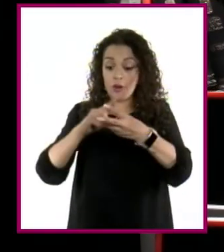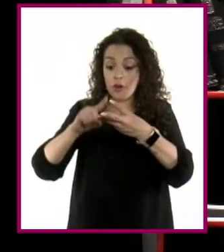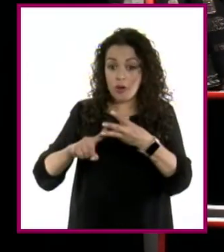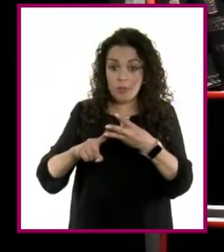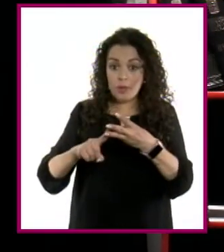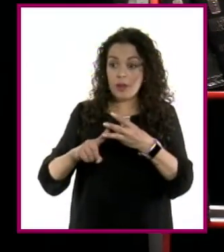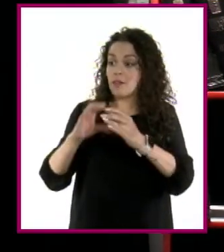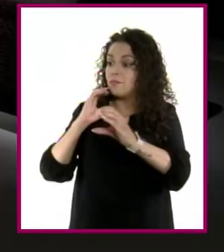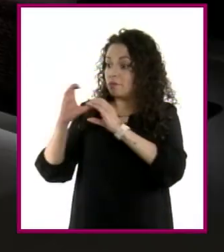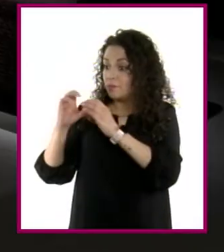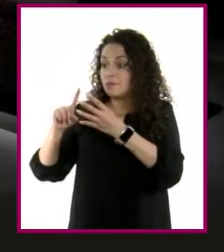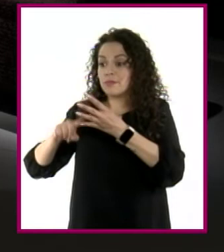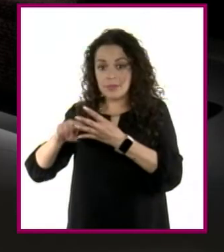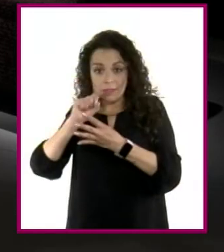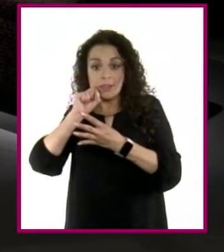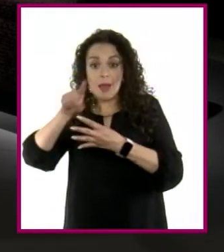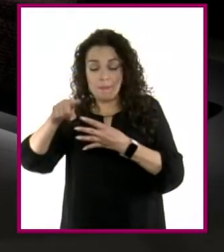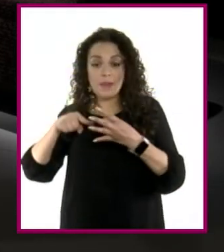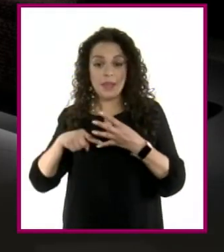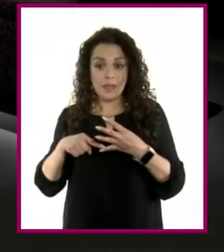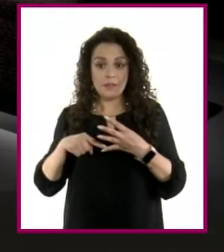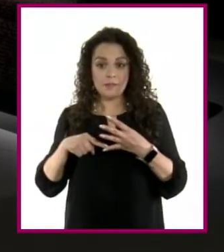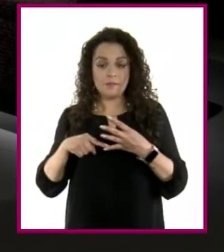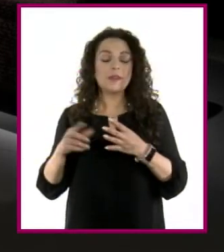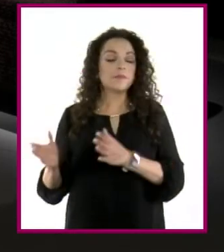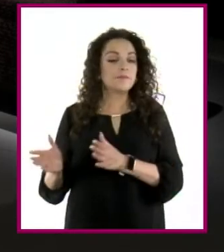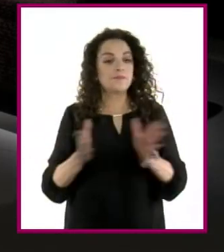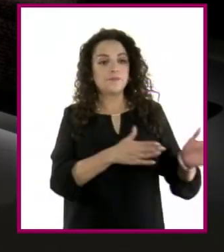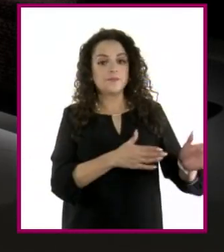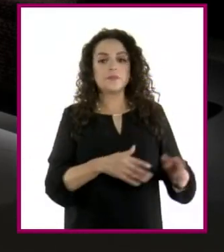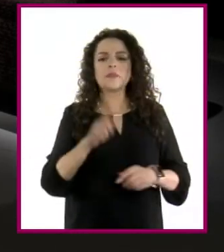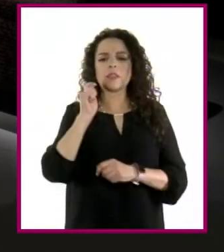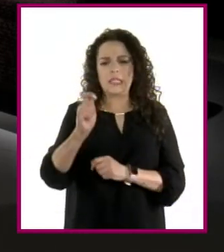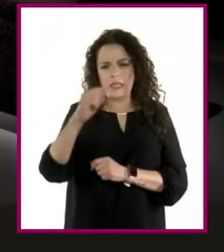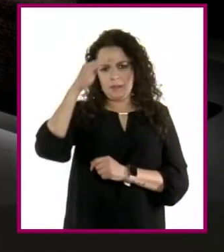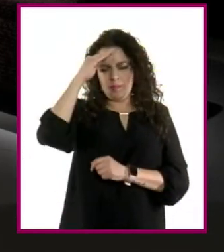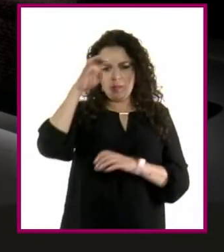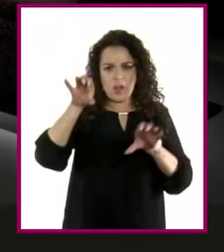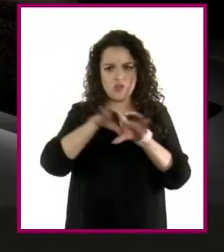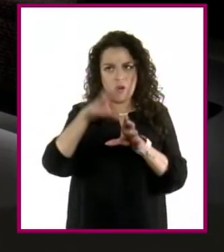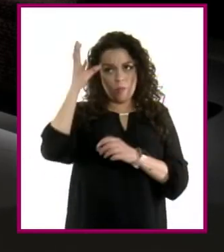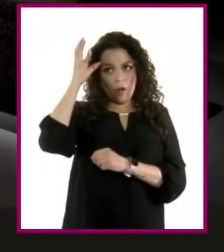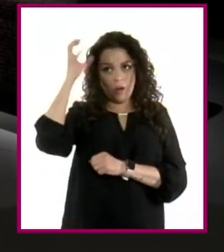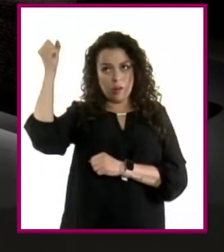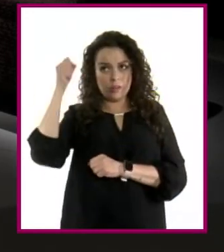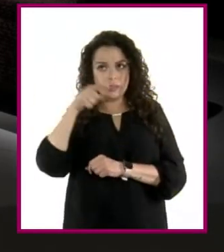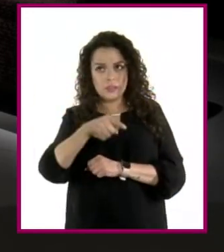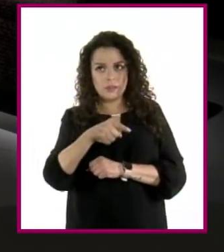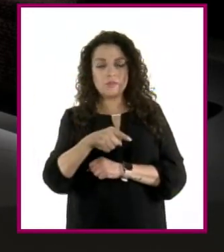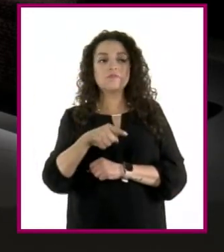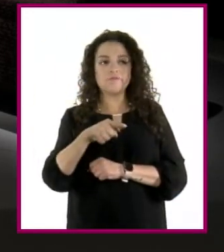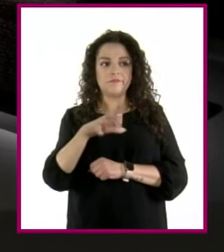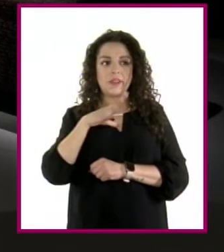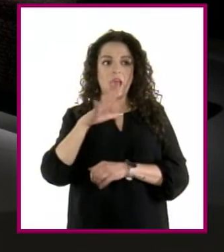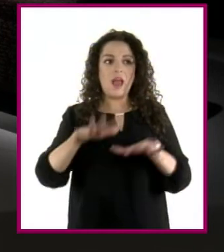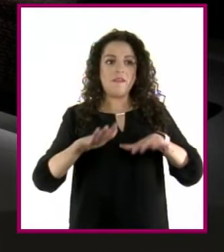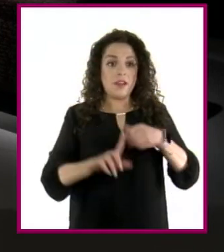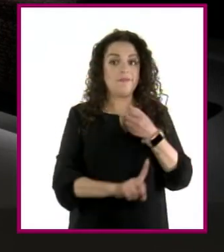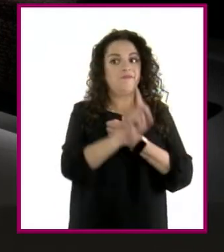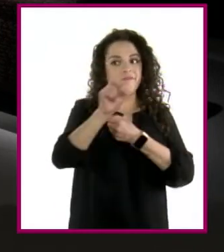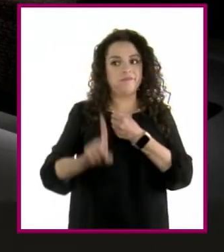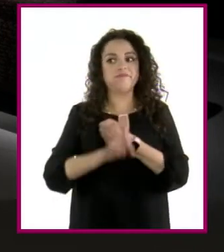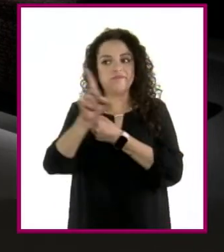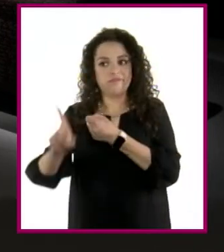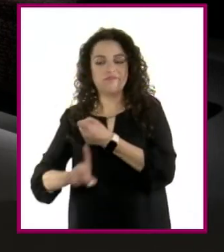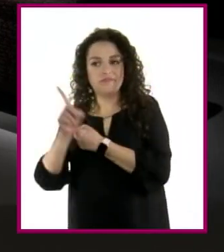de la comunicación. Posteriormente, han problematizado el concepto encontrado, las dificultades que puede presentar,